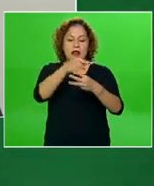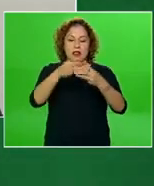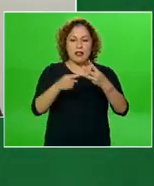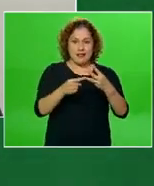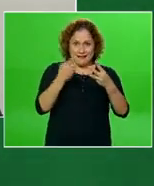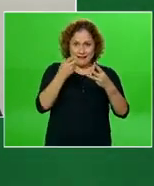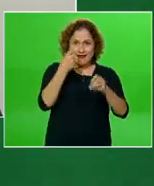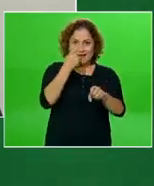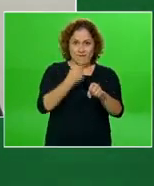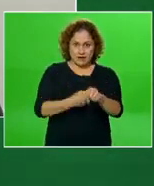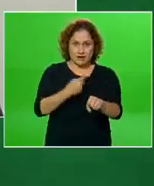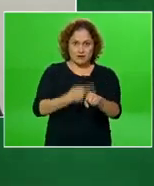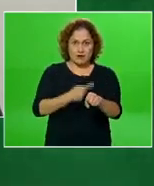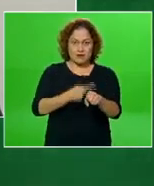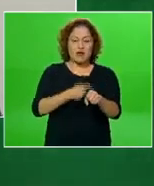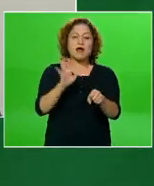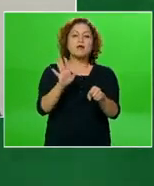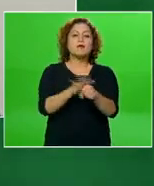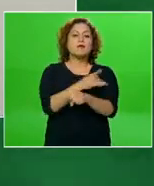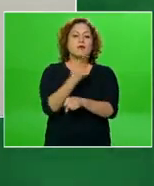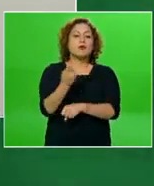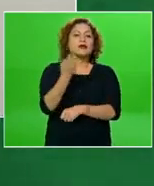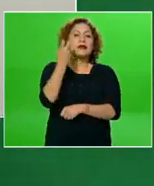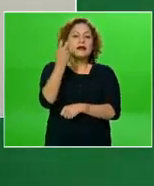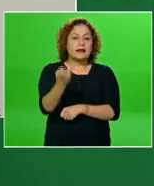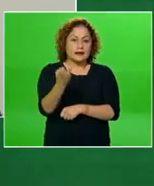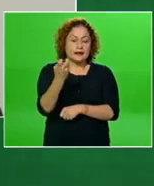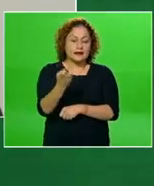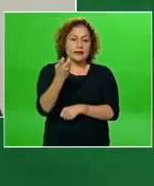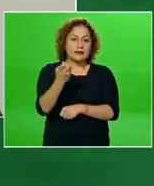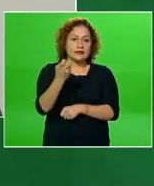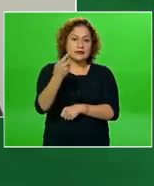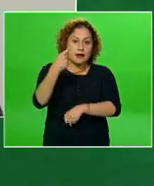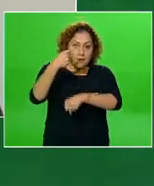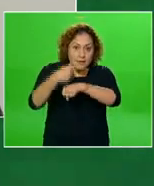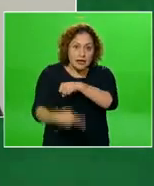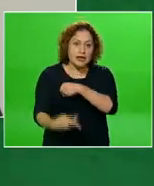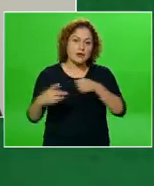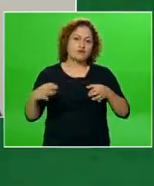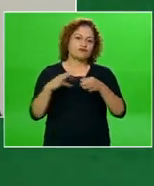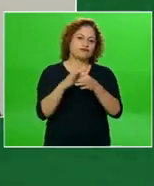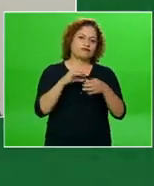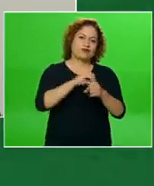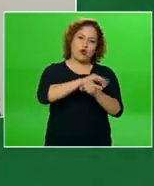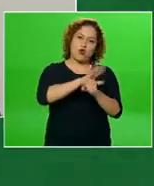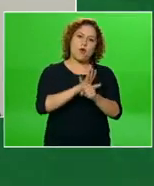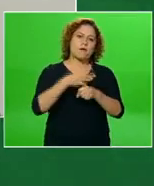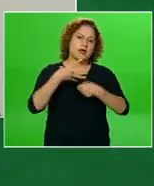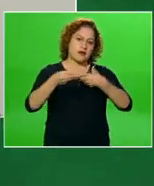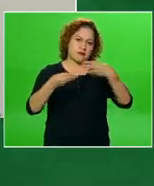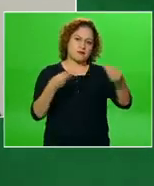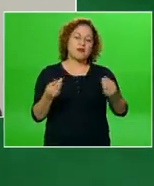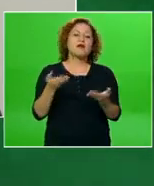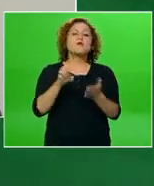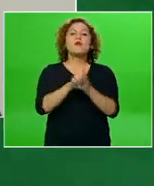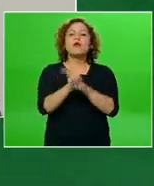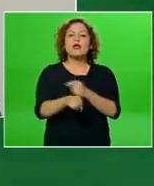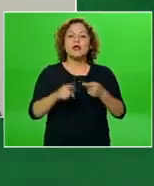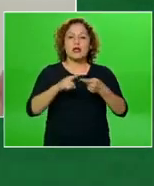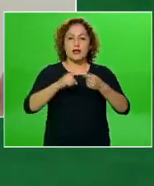tienen que ver están íntimamente enlazadas con el tema de la comida 19 sobrepeso y obesidad